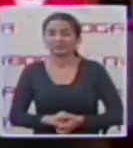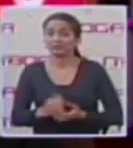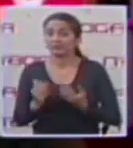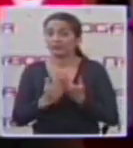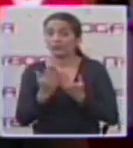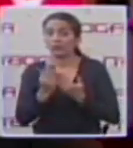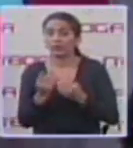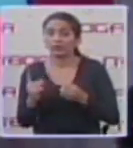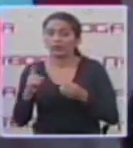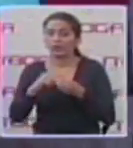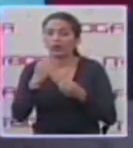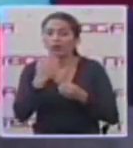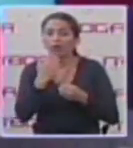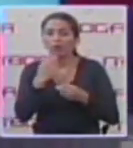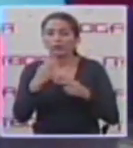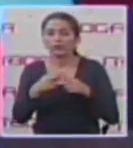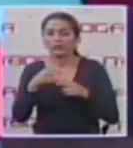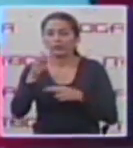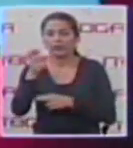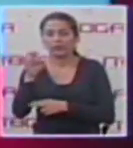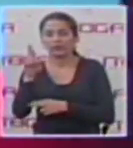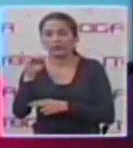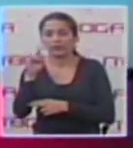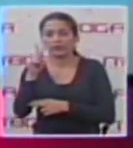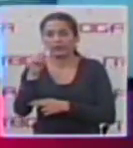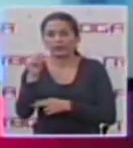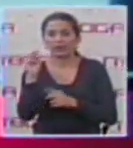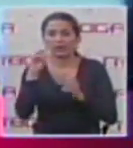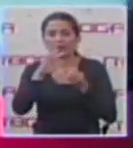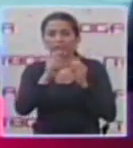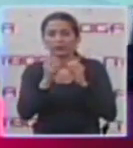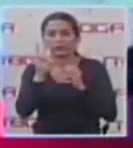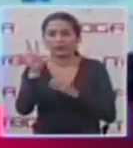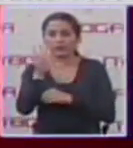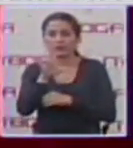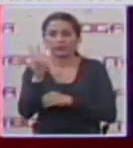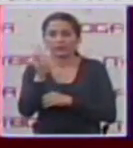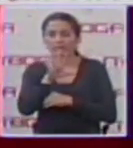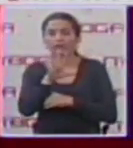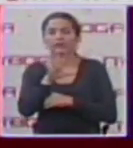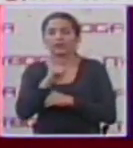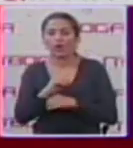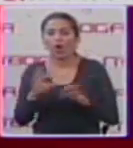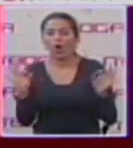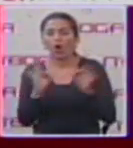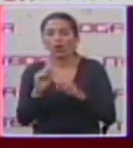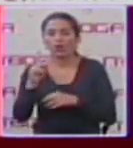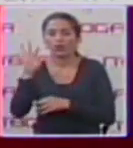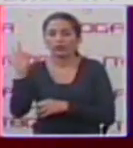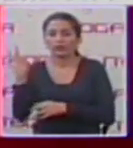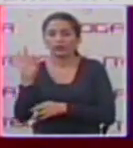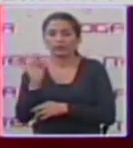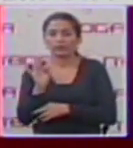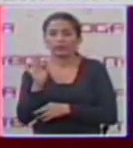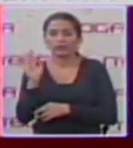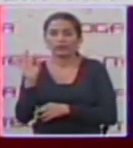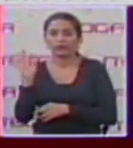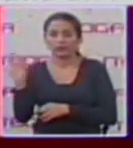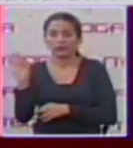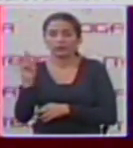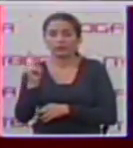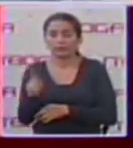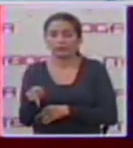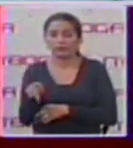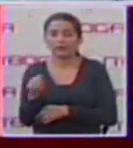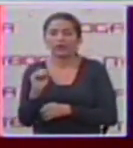enviando Erika al 7575 o FP al 7676. De esta manera